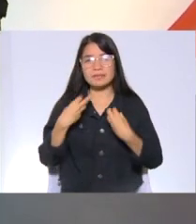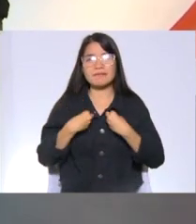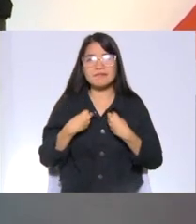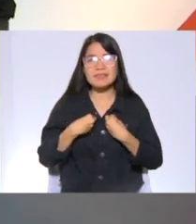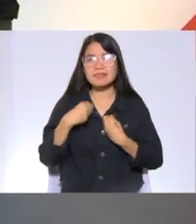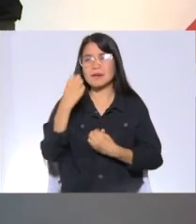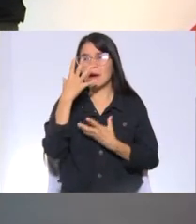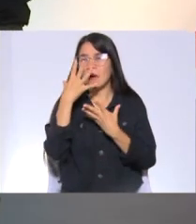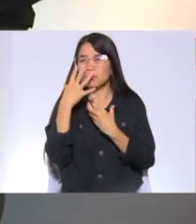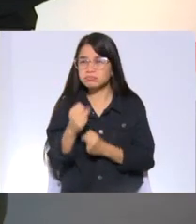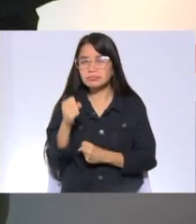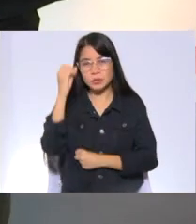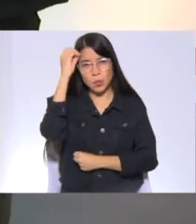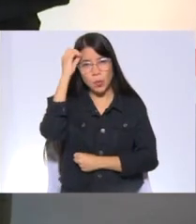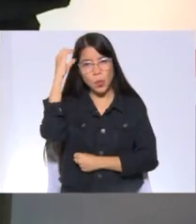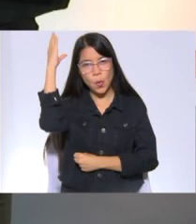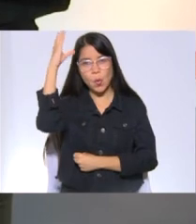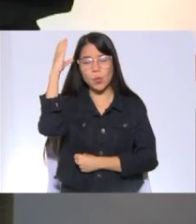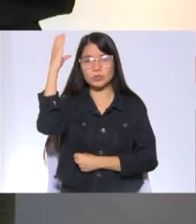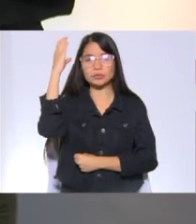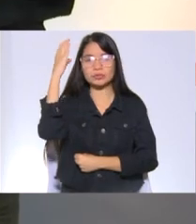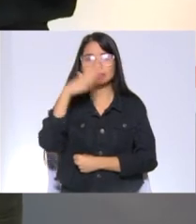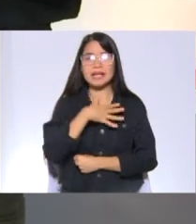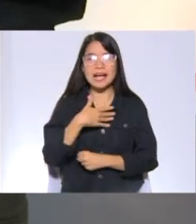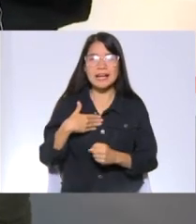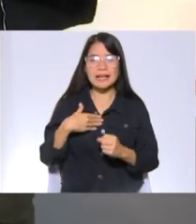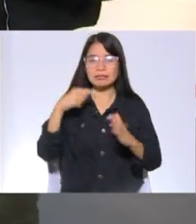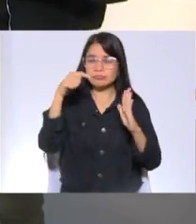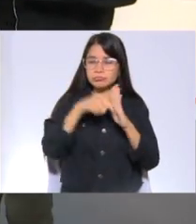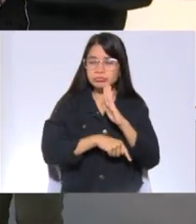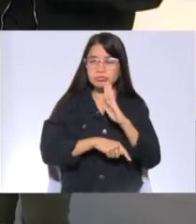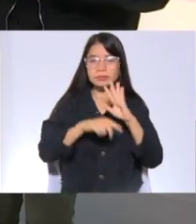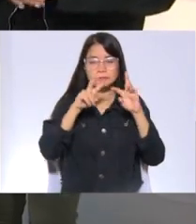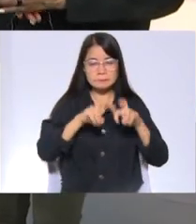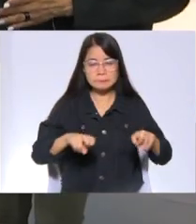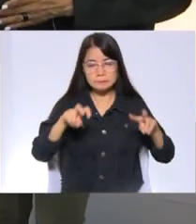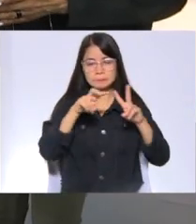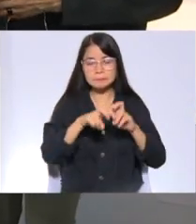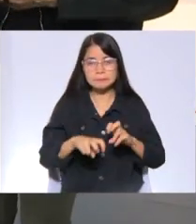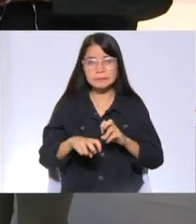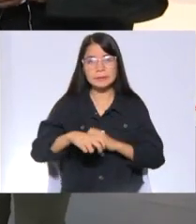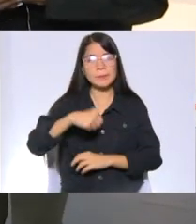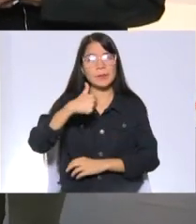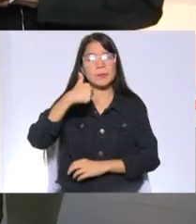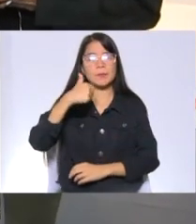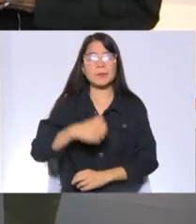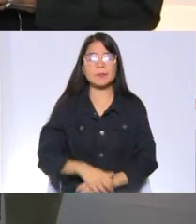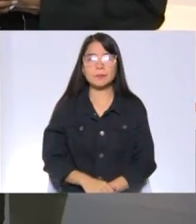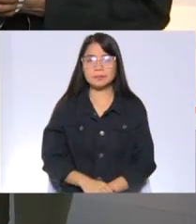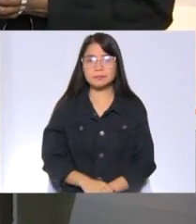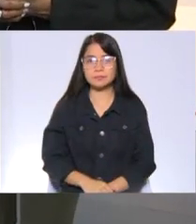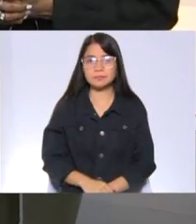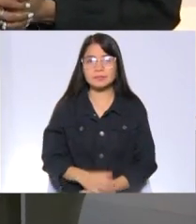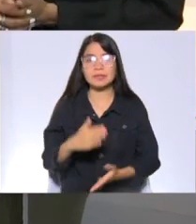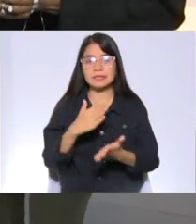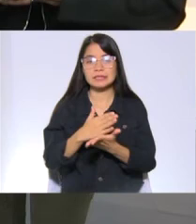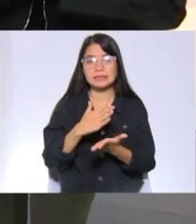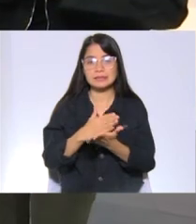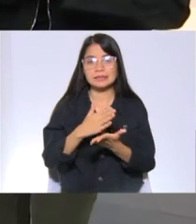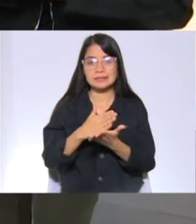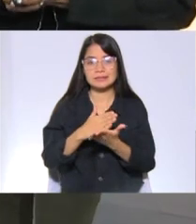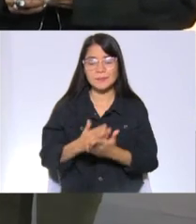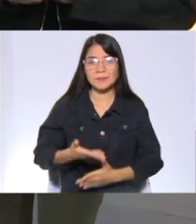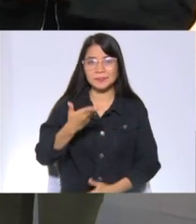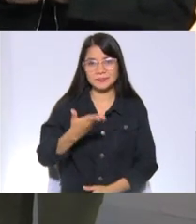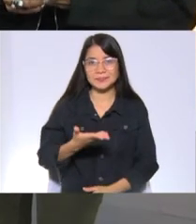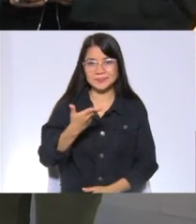querer conocer un poco más. Como es parte de nuestro compromiso siempre llevar estrategias, orientaciones y recomendaciones a la familia venezolana para